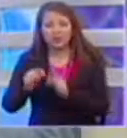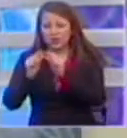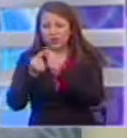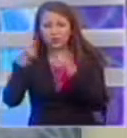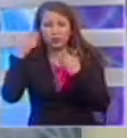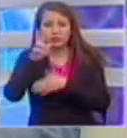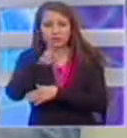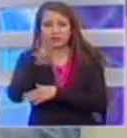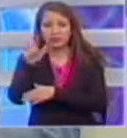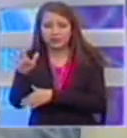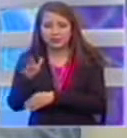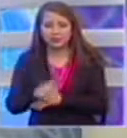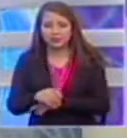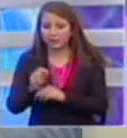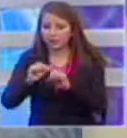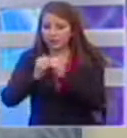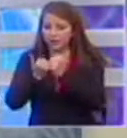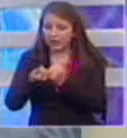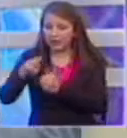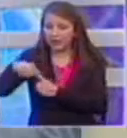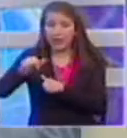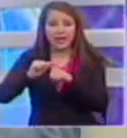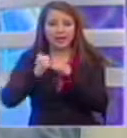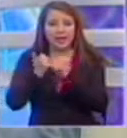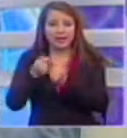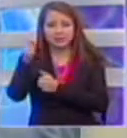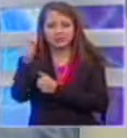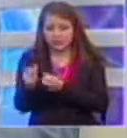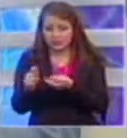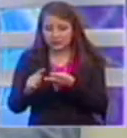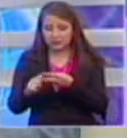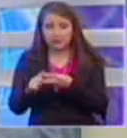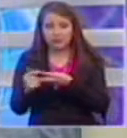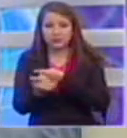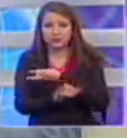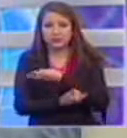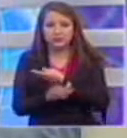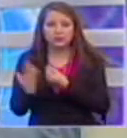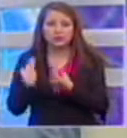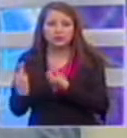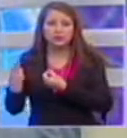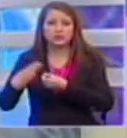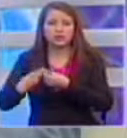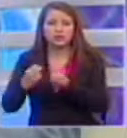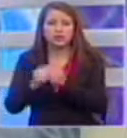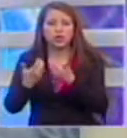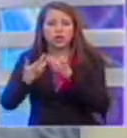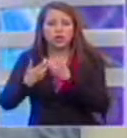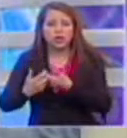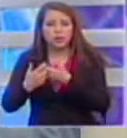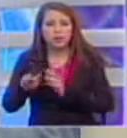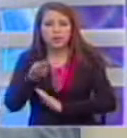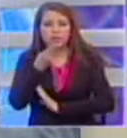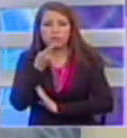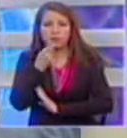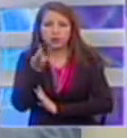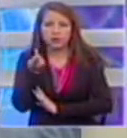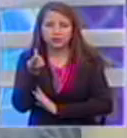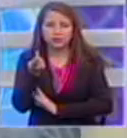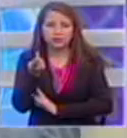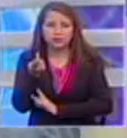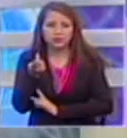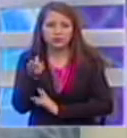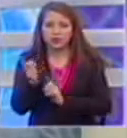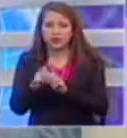República, asambleístas de país concurren con empresas públicas haciendo